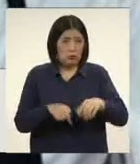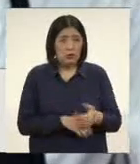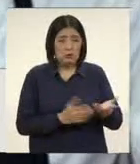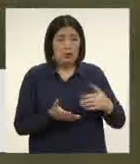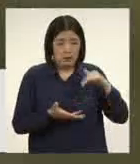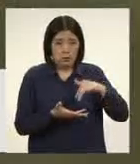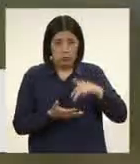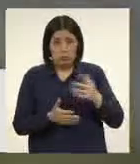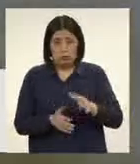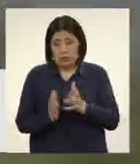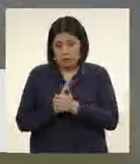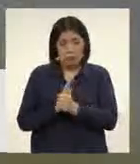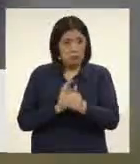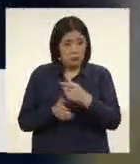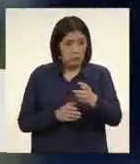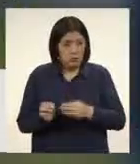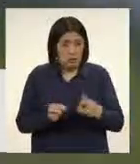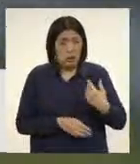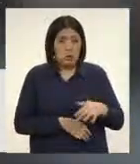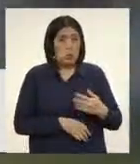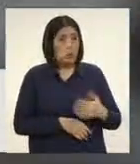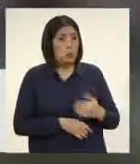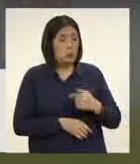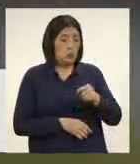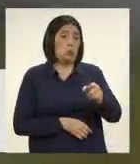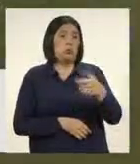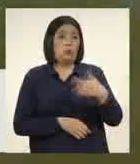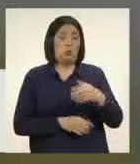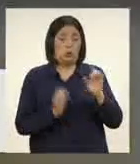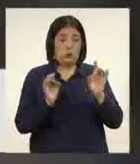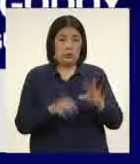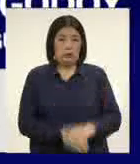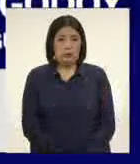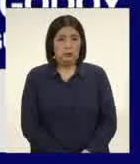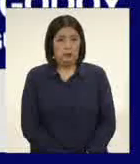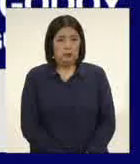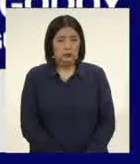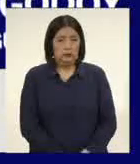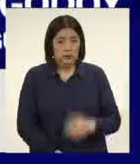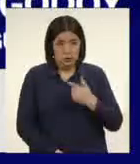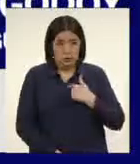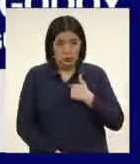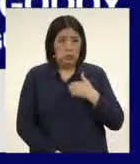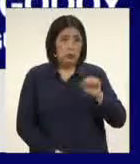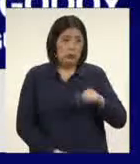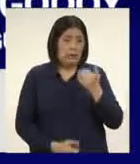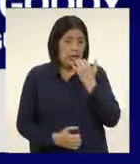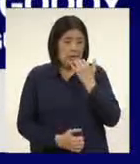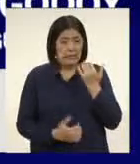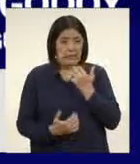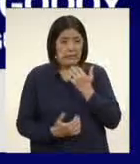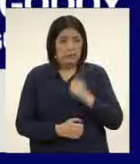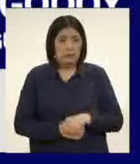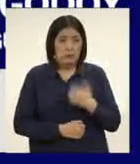estudiar y perfeccionar su técnica, pero terminó encontrándose con una tragedia. Sí, estoy un poco nerviosa porque